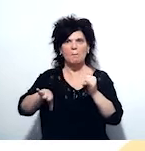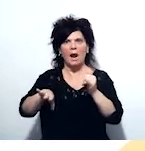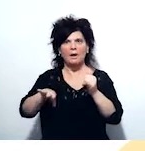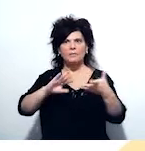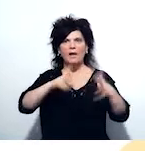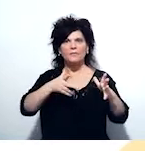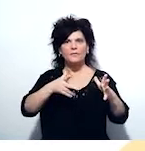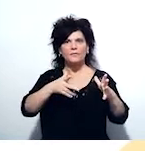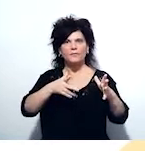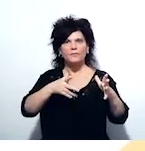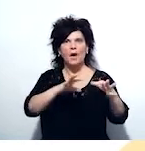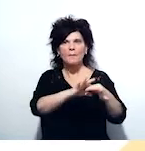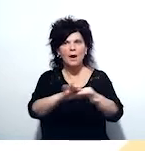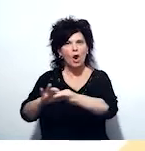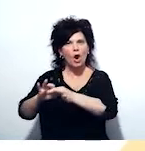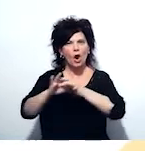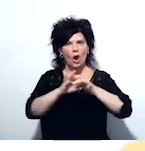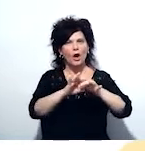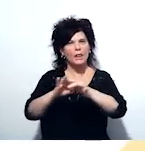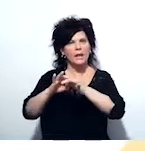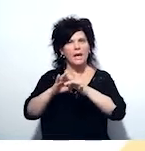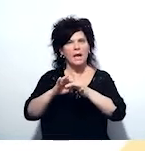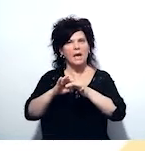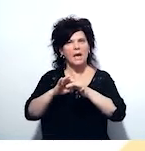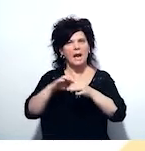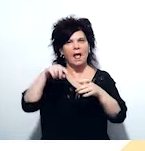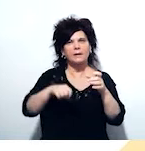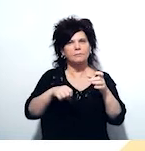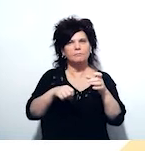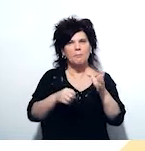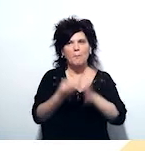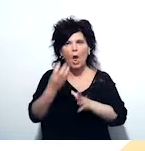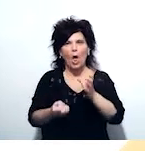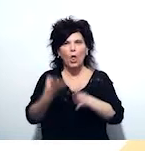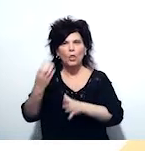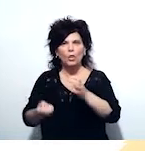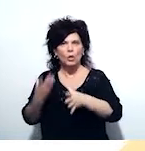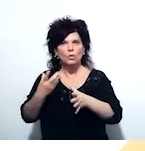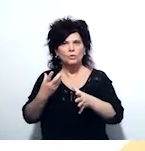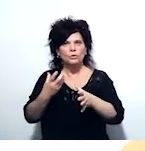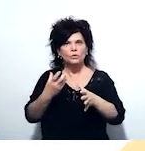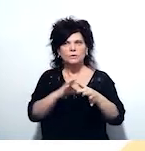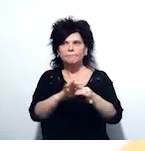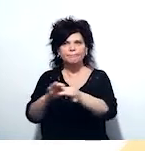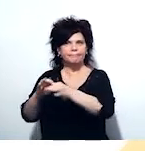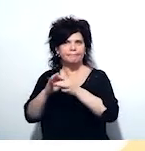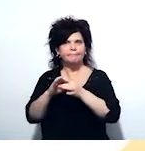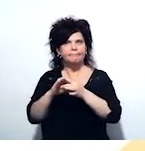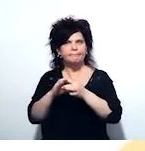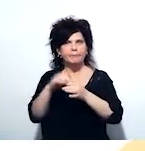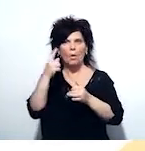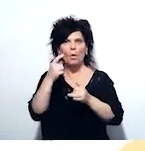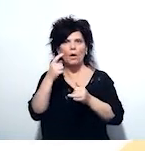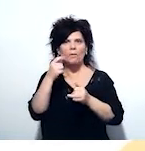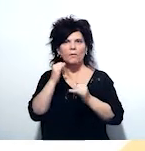coordinada entre varios productores de esta información. O sea, uno manda, el otro la replica, y hay conjuntos de trolls, parecido